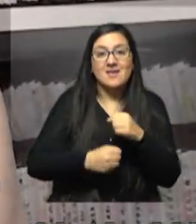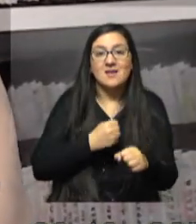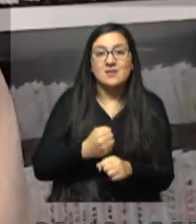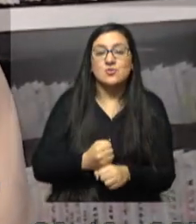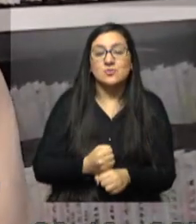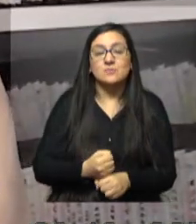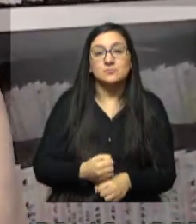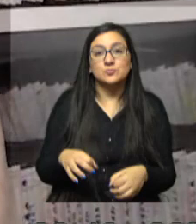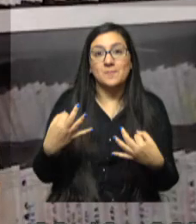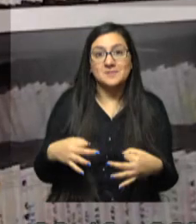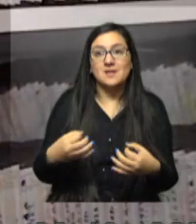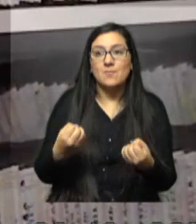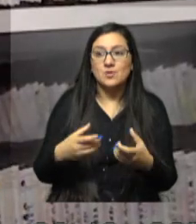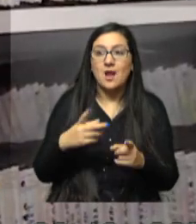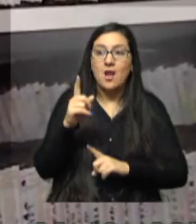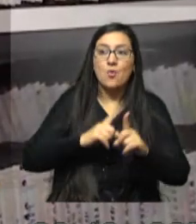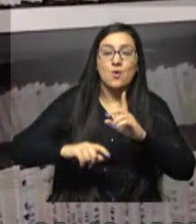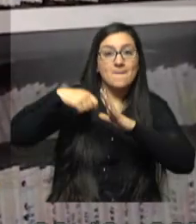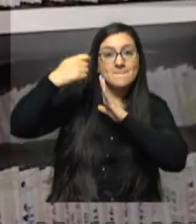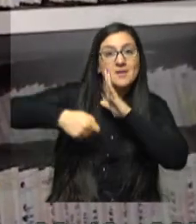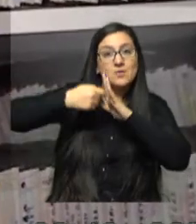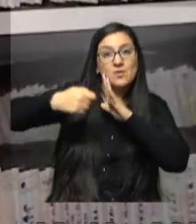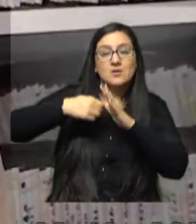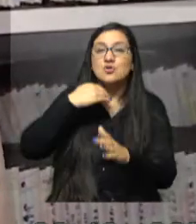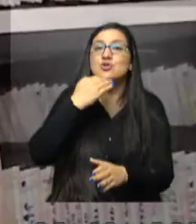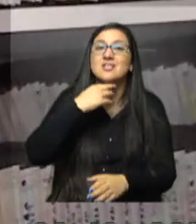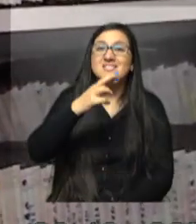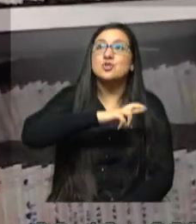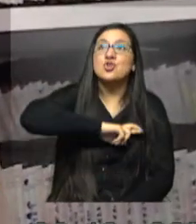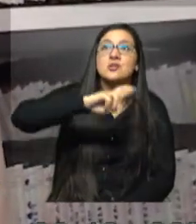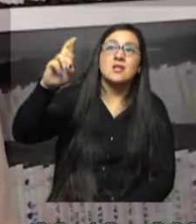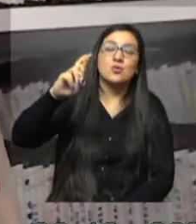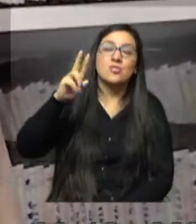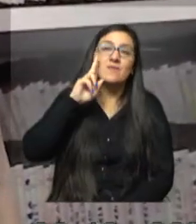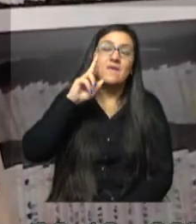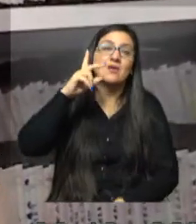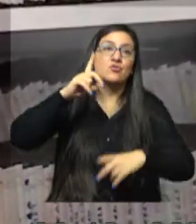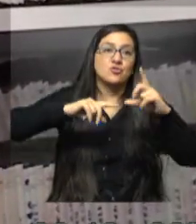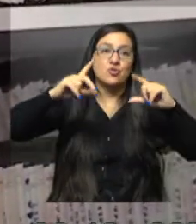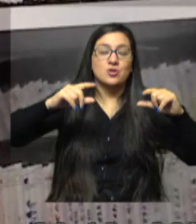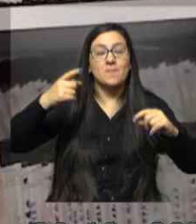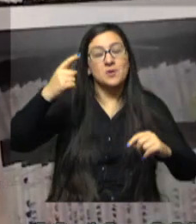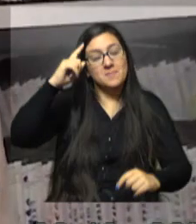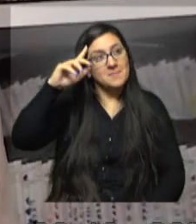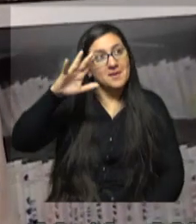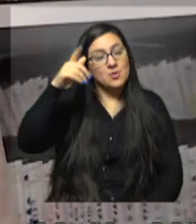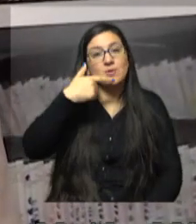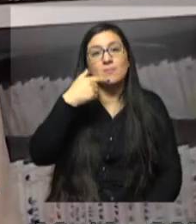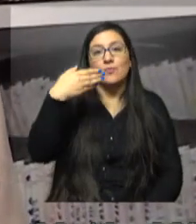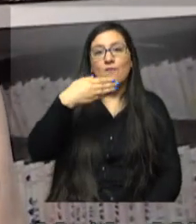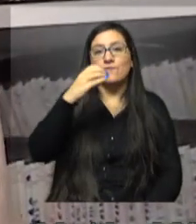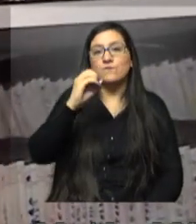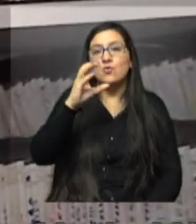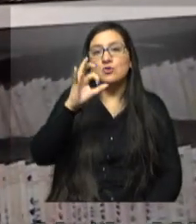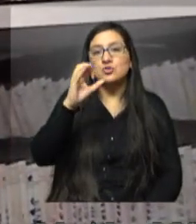bastante emblemático. Hay algunas películas que, no sé si son récord porque tendría que ver los históricos, pero no sé, me viene a la cabeza, por ejemplo, Bosco, una